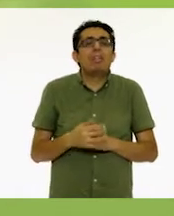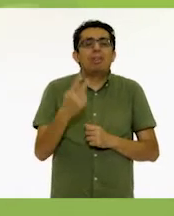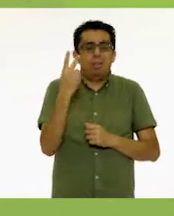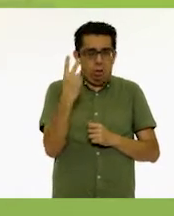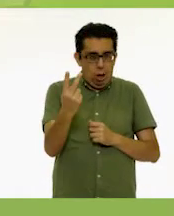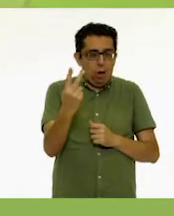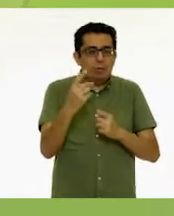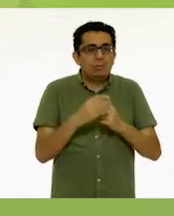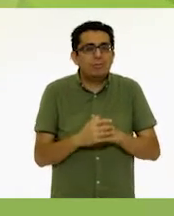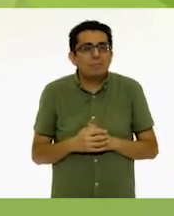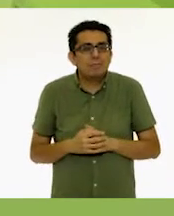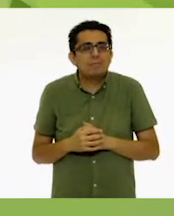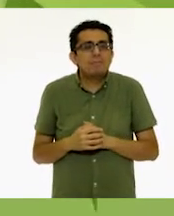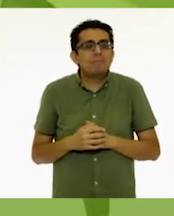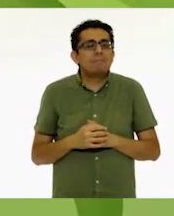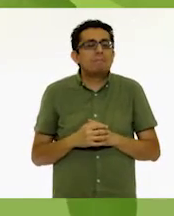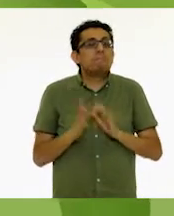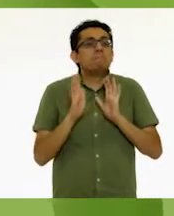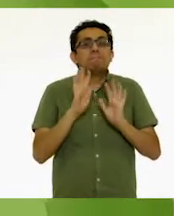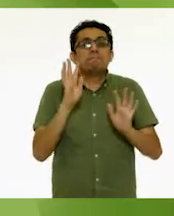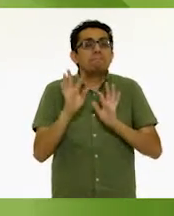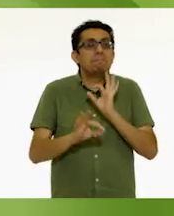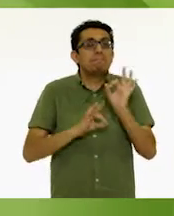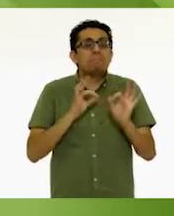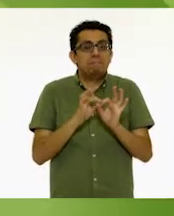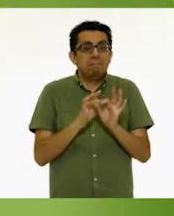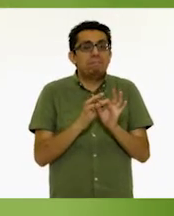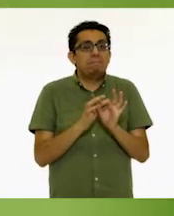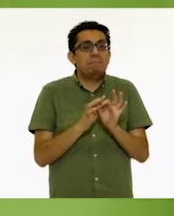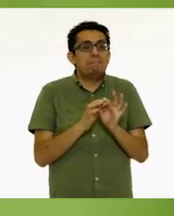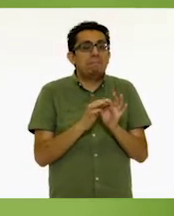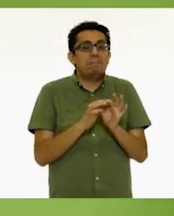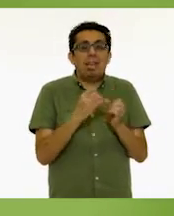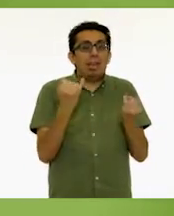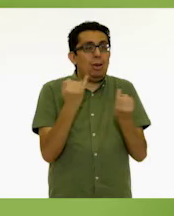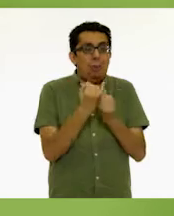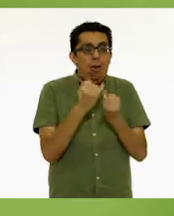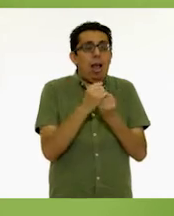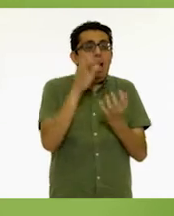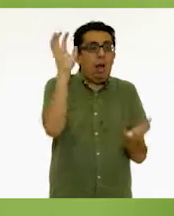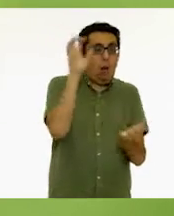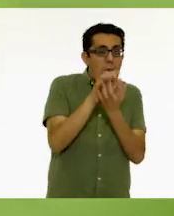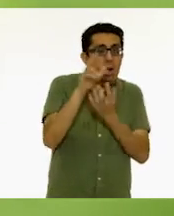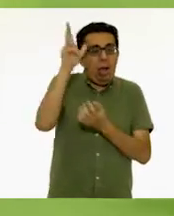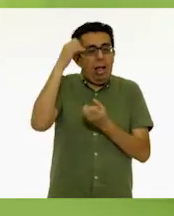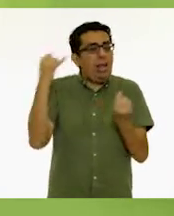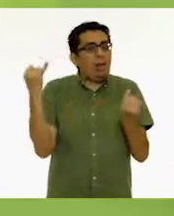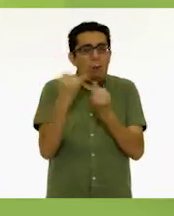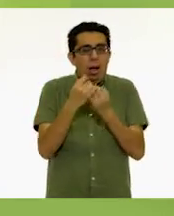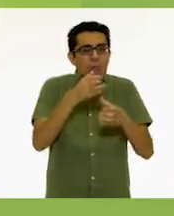Dos. ¡Listo! Ahora los dos tienen 4 bloques.